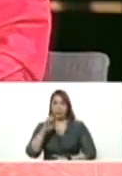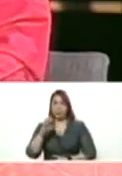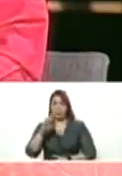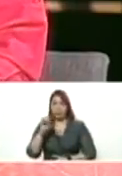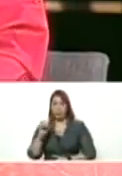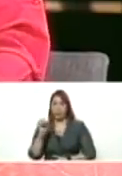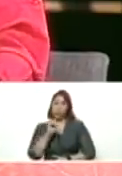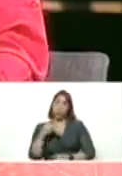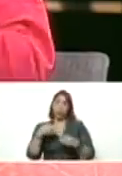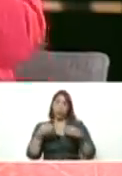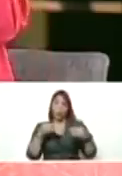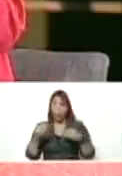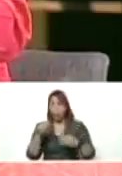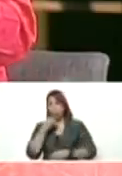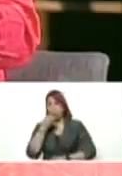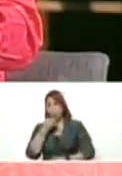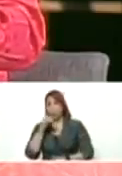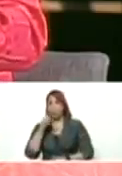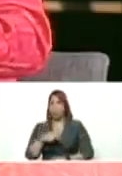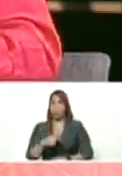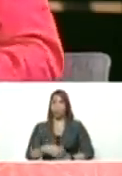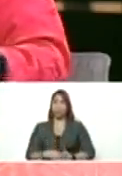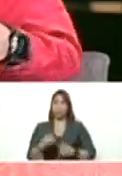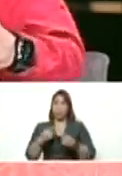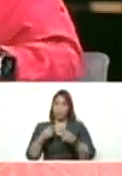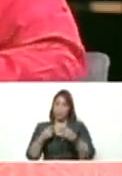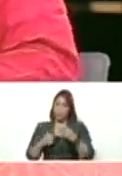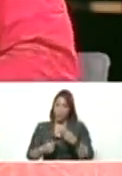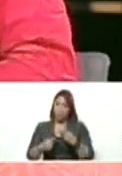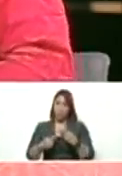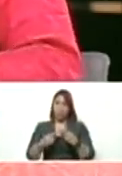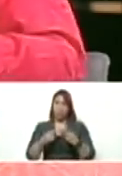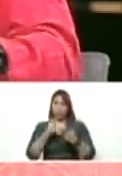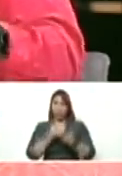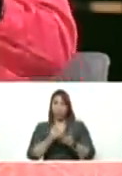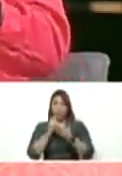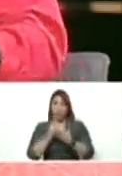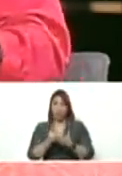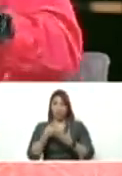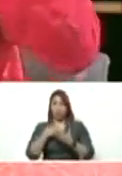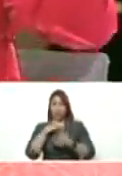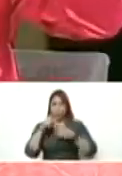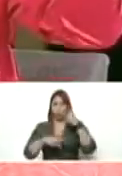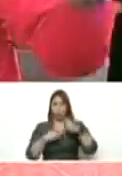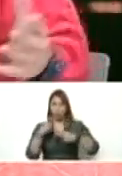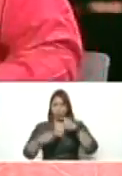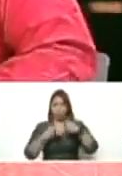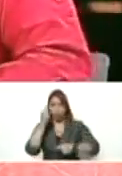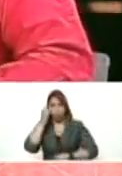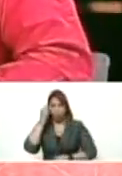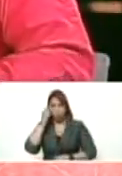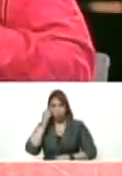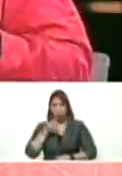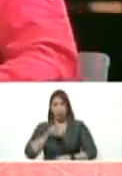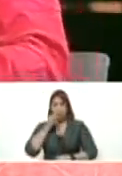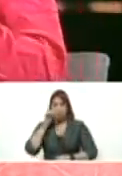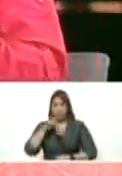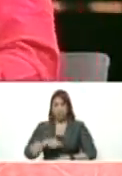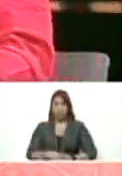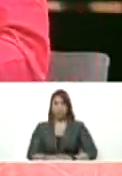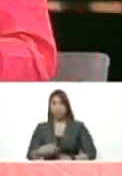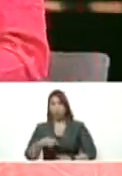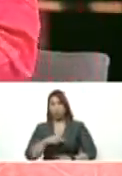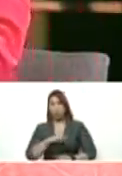aluminio, con cada tonelada de alimentos, de briquetas, con cada tonelada de lo que producimos de manera cotidiana en el país, como café,